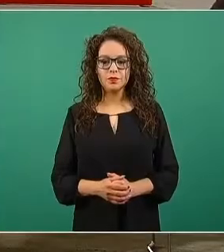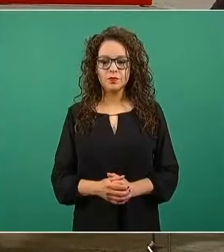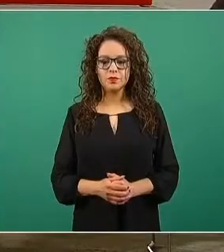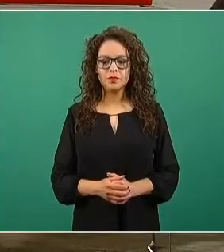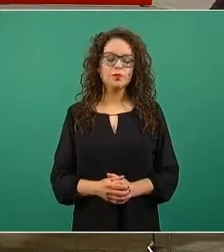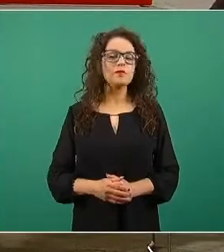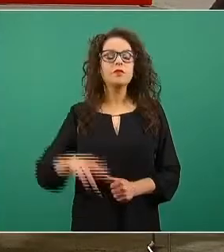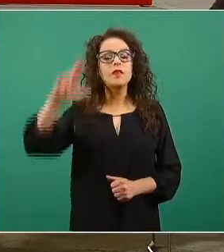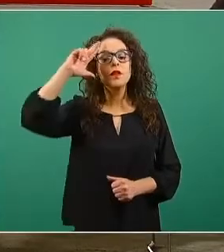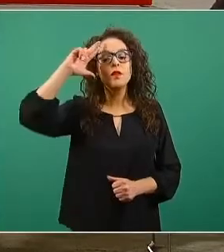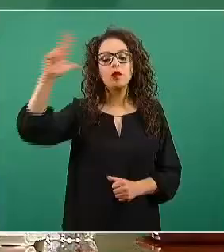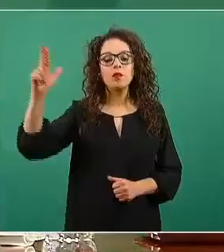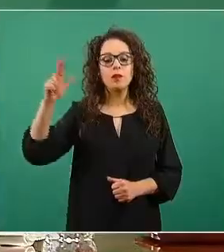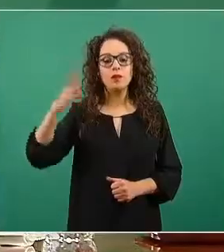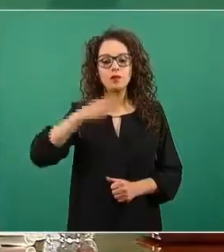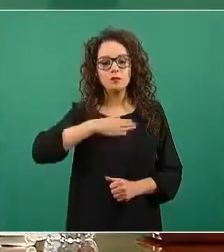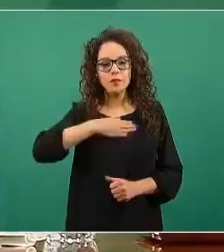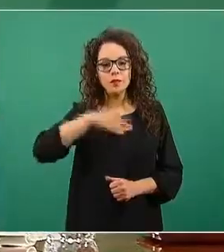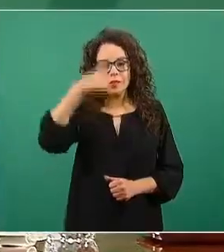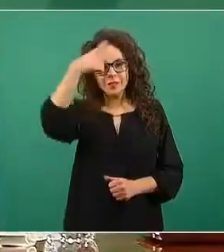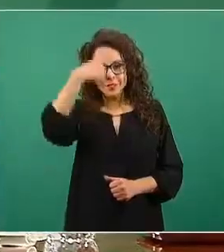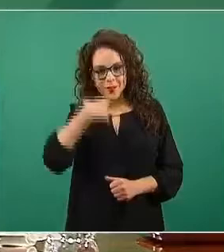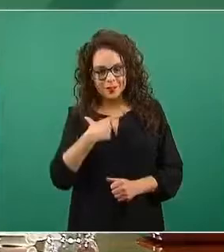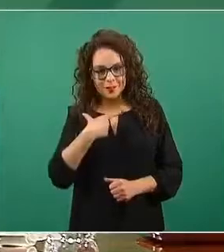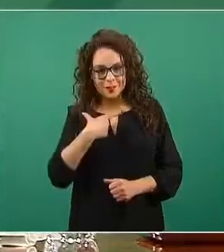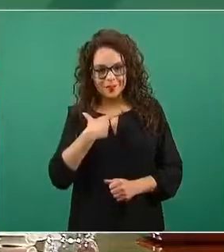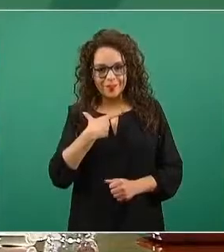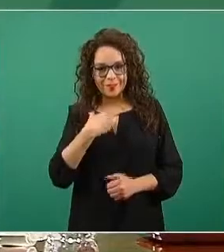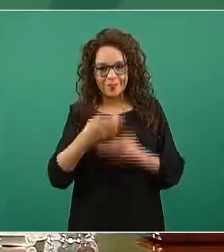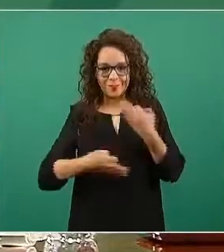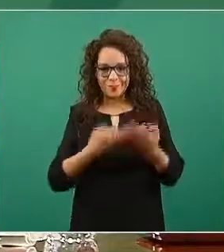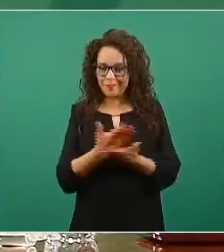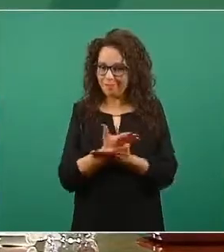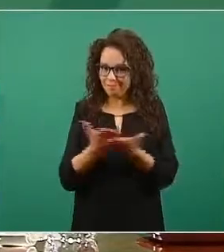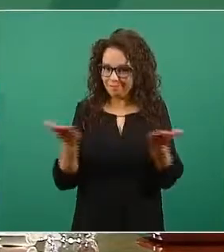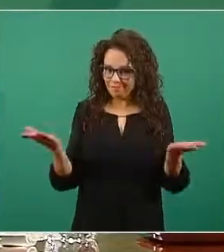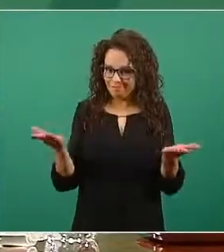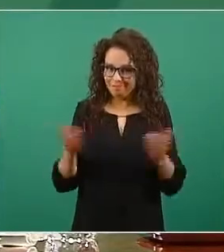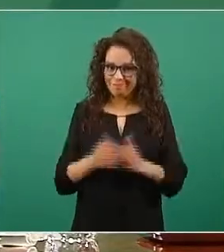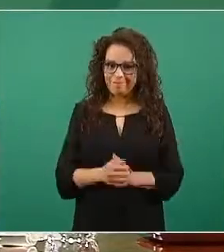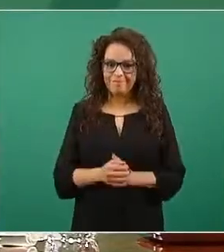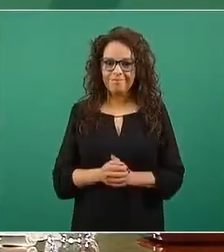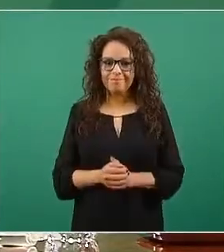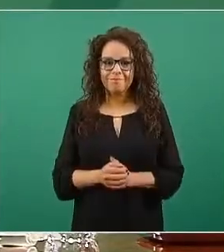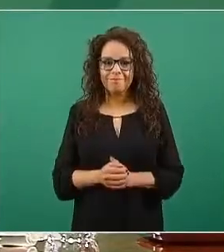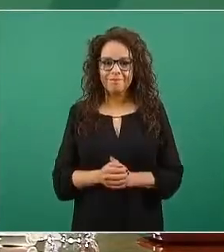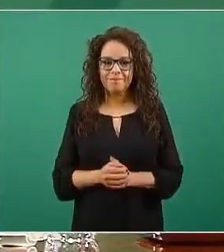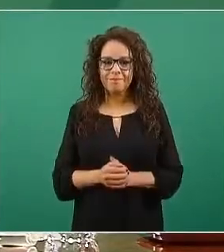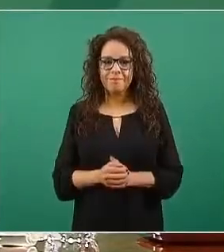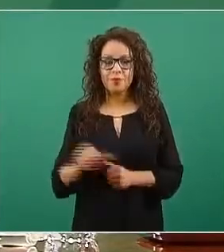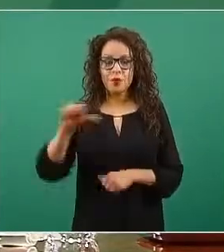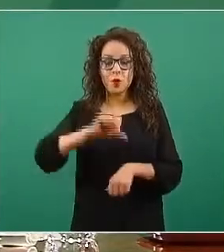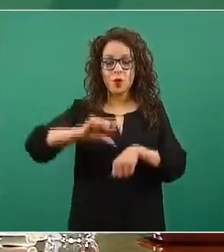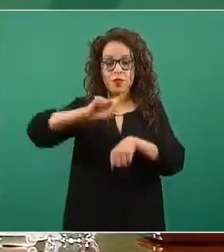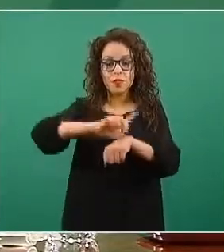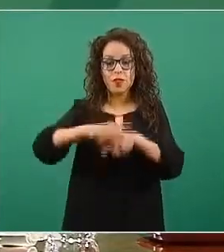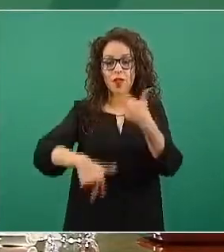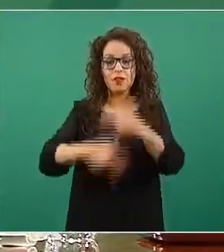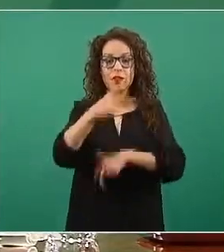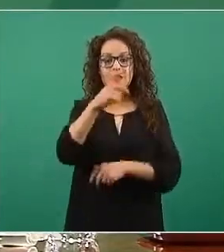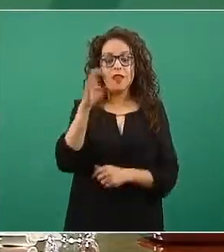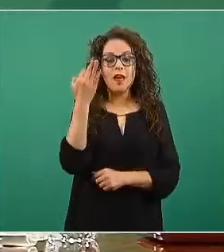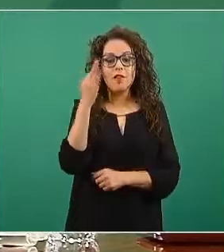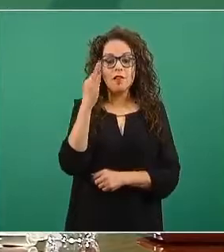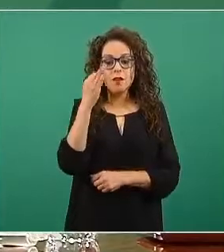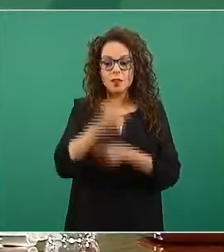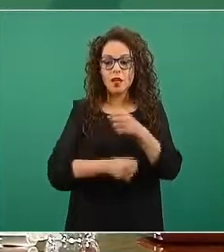Hola, muy buenas noches. Tengan todas y todos ustedes en casa. El día de hoy, 13 de febrero